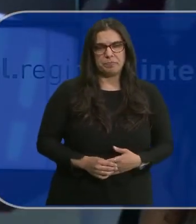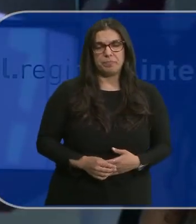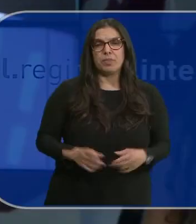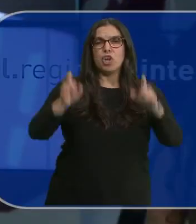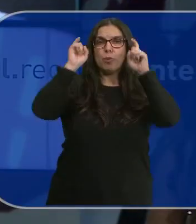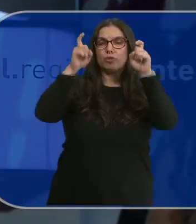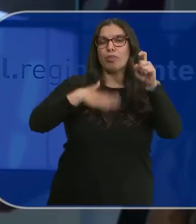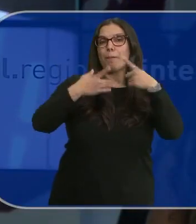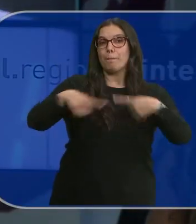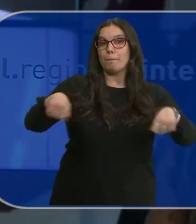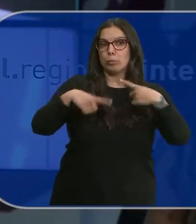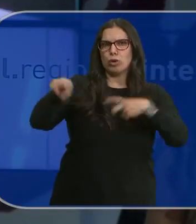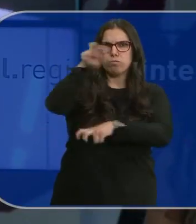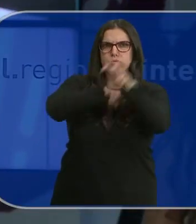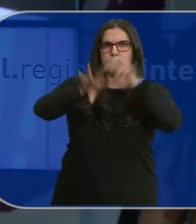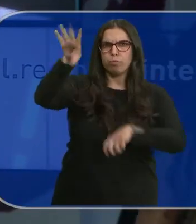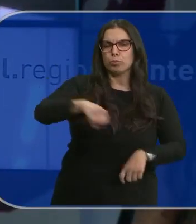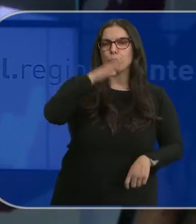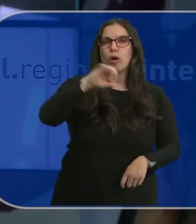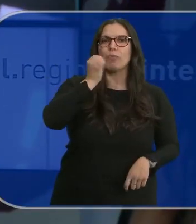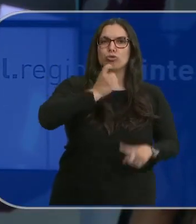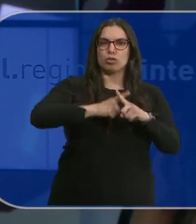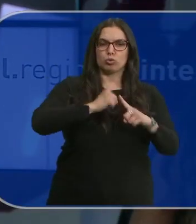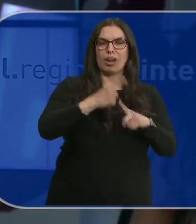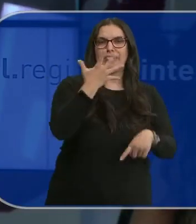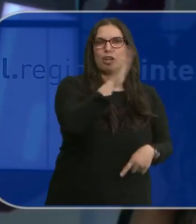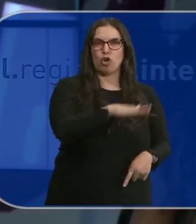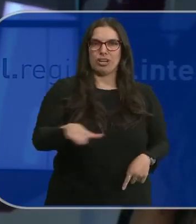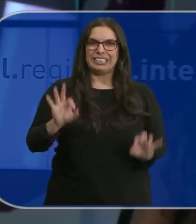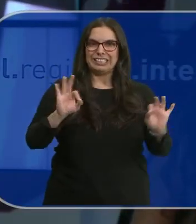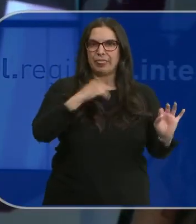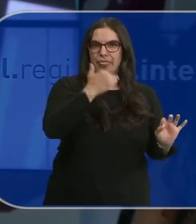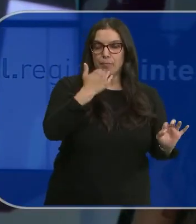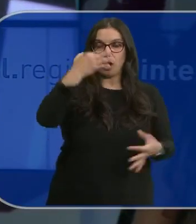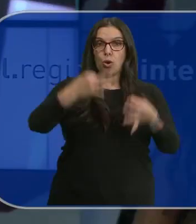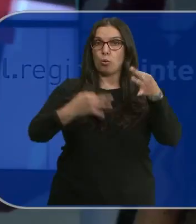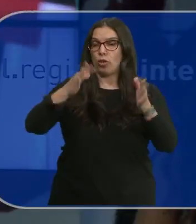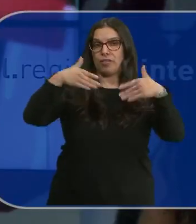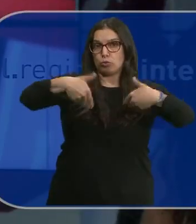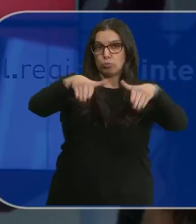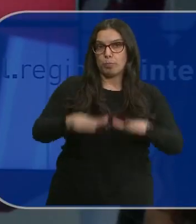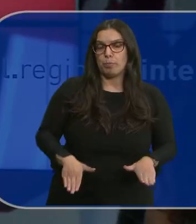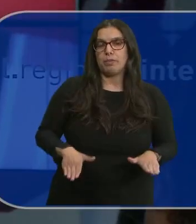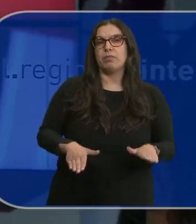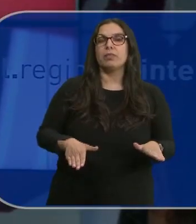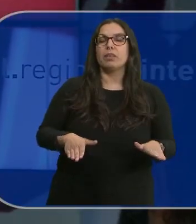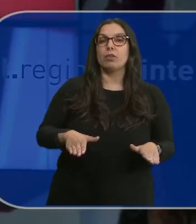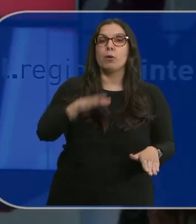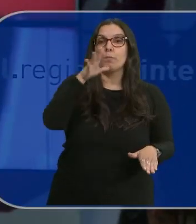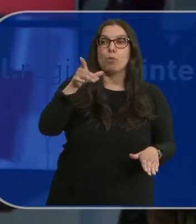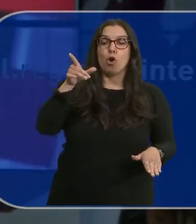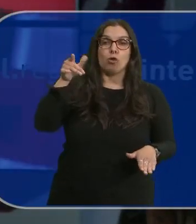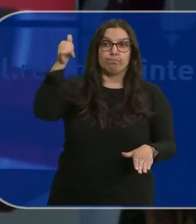Un profesor de música en busca y captura por abuso sexual de 5 menores de Zamora. El juicio ha tenido que suspenderse en la audiencia tras